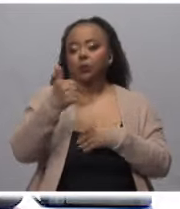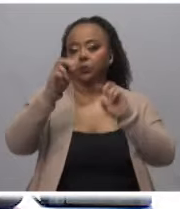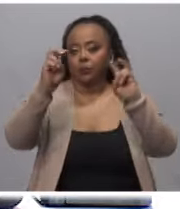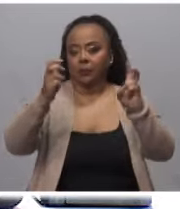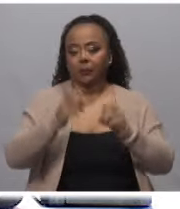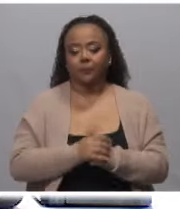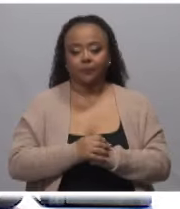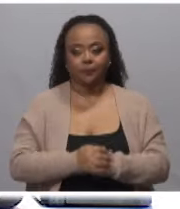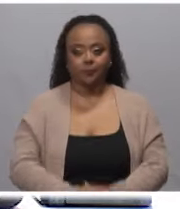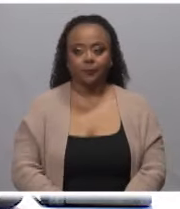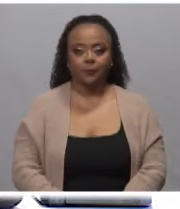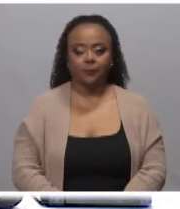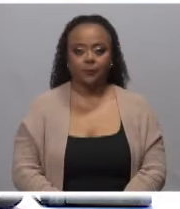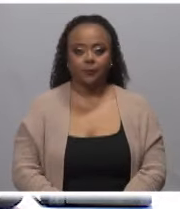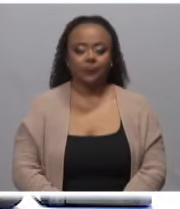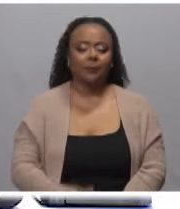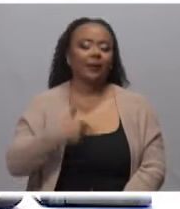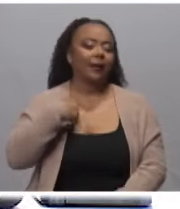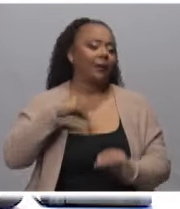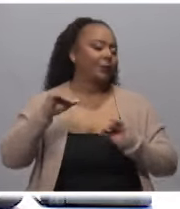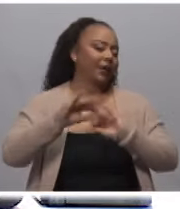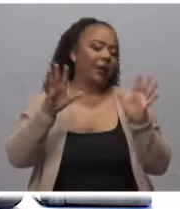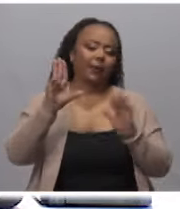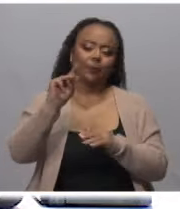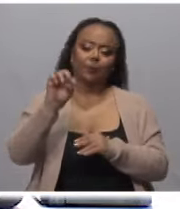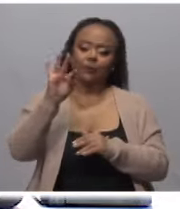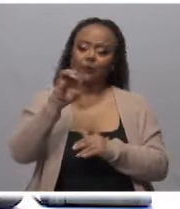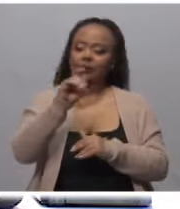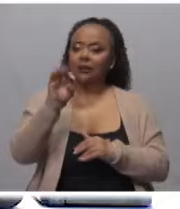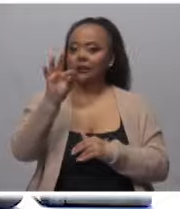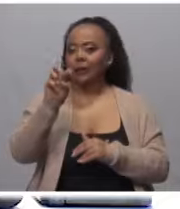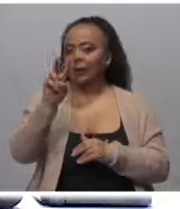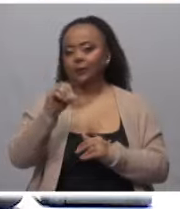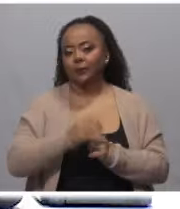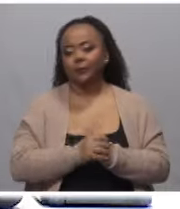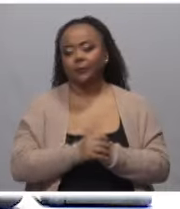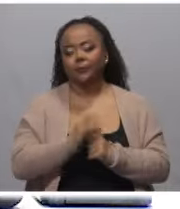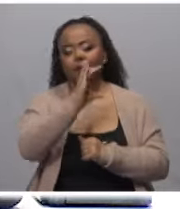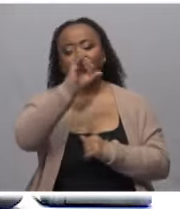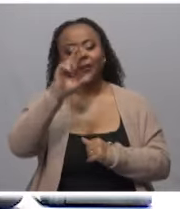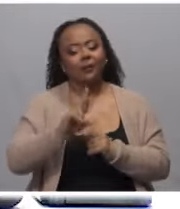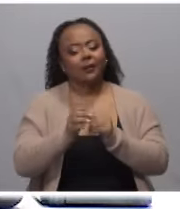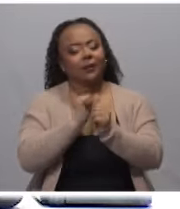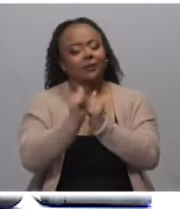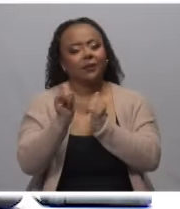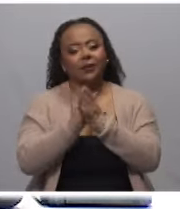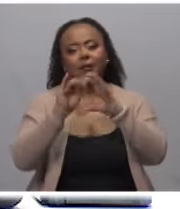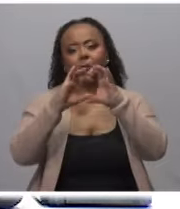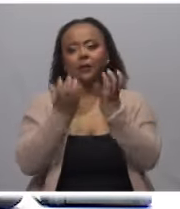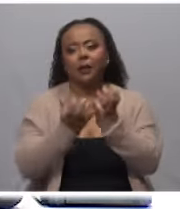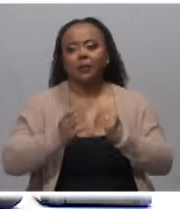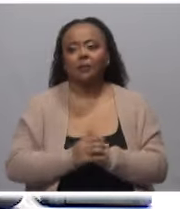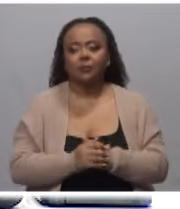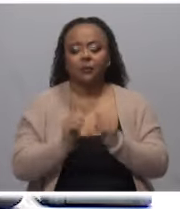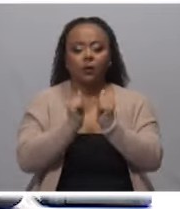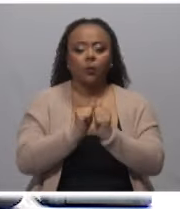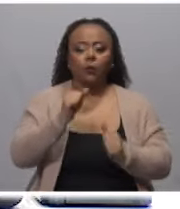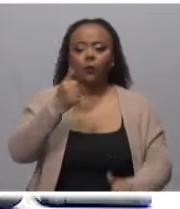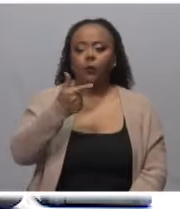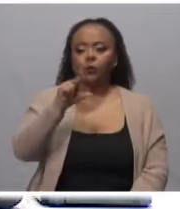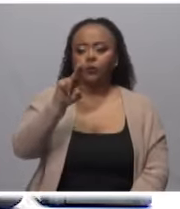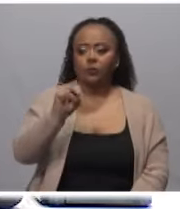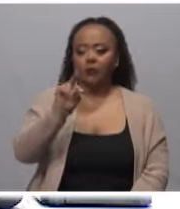tema que está muy claro monte y Tabo Costa Rica clasifica ese mundial con con Gustavo